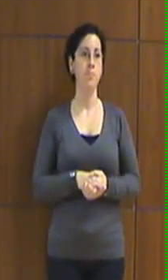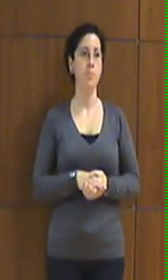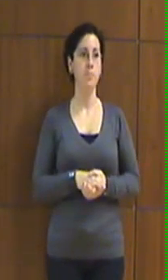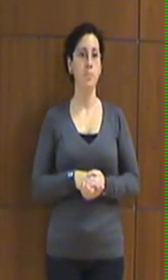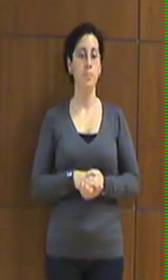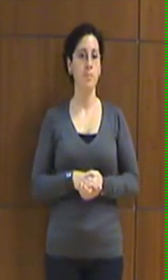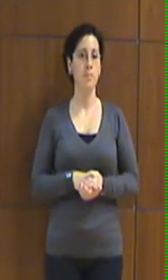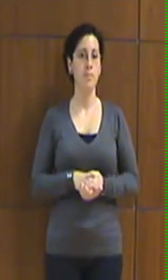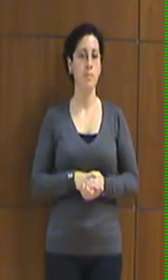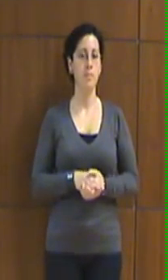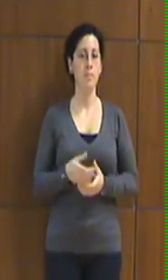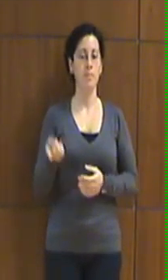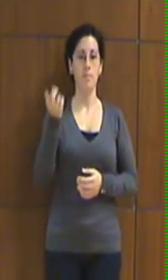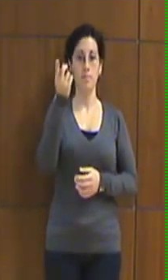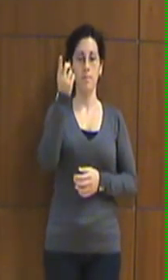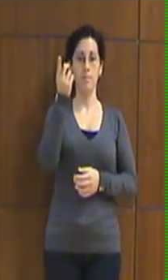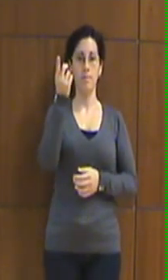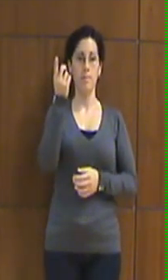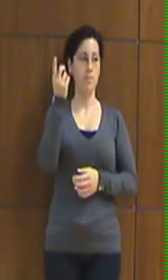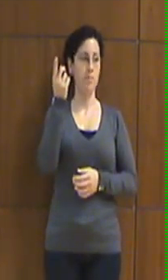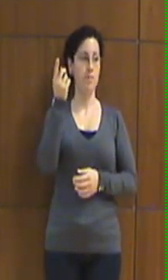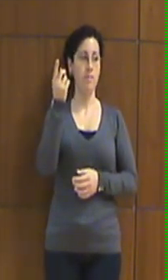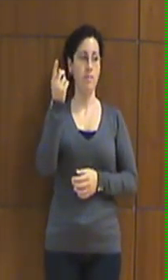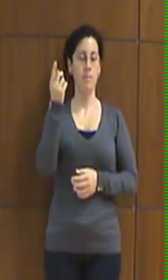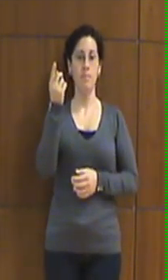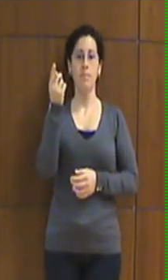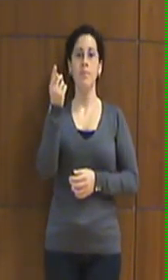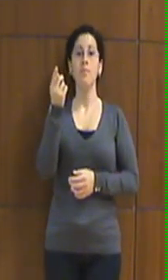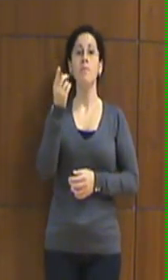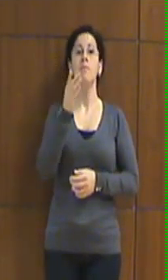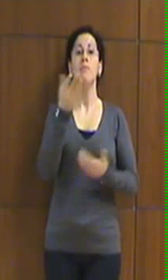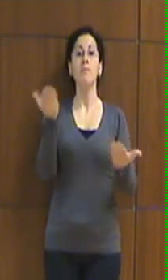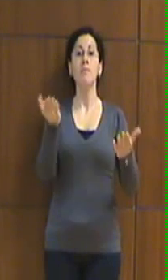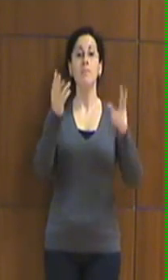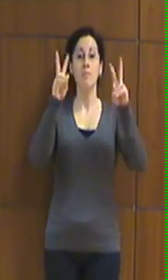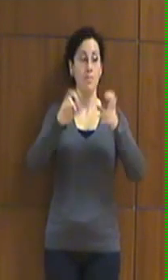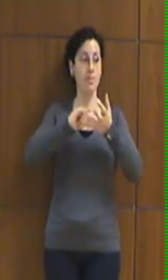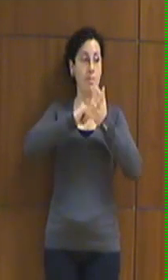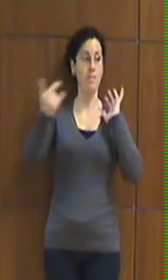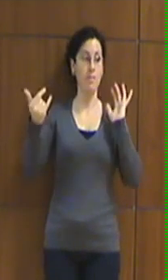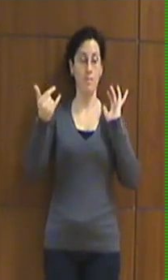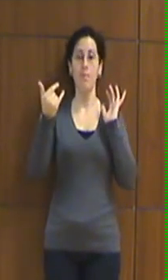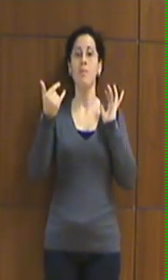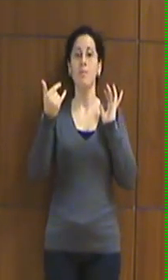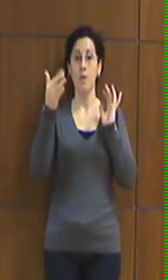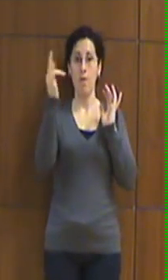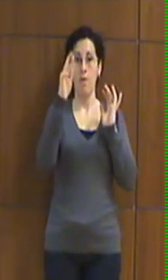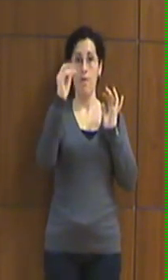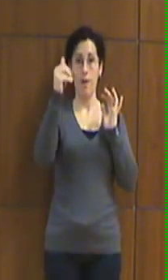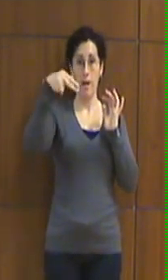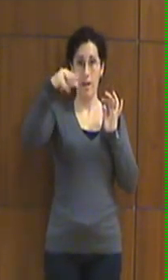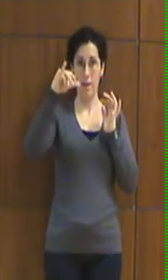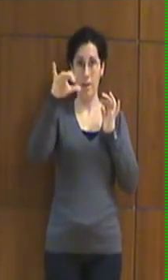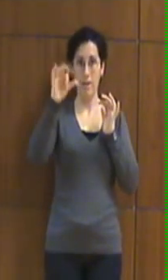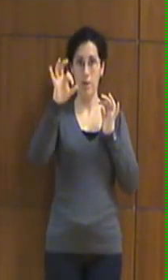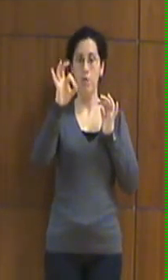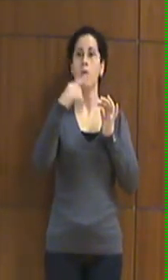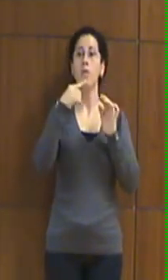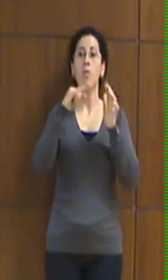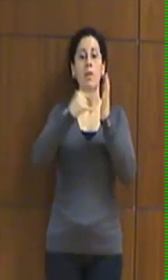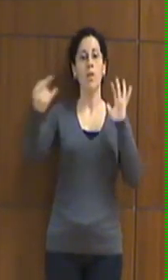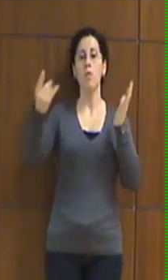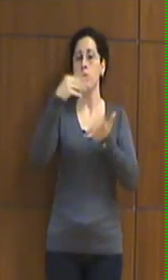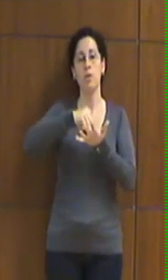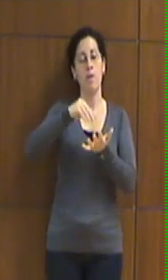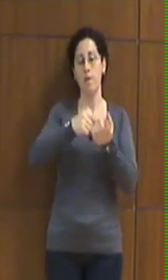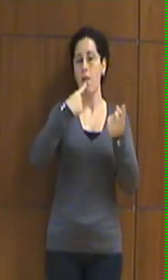Yo quiero resaltar que con el tema de la tecnología, creo que debemos tener mucho en cuenta también el tema de formación. Yo creo que es fácil